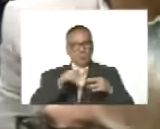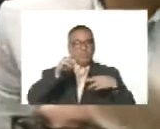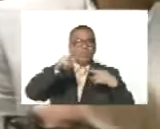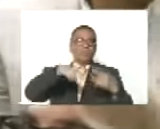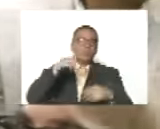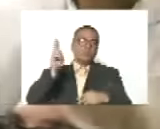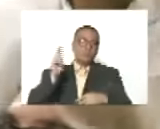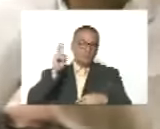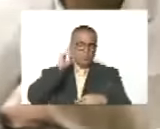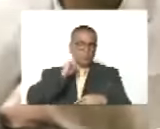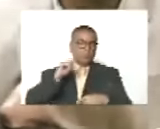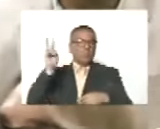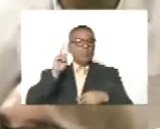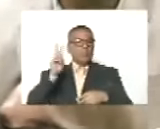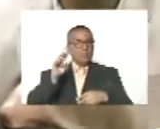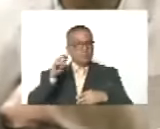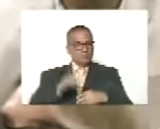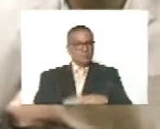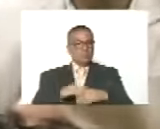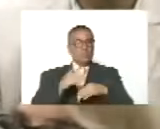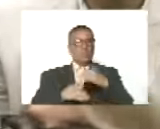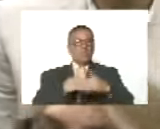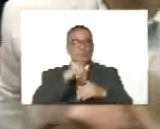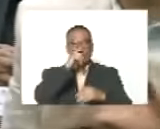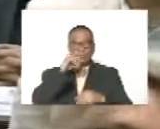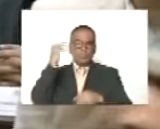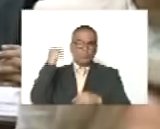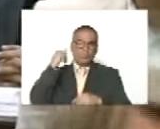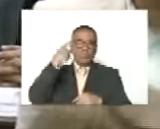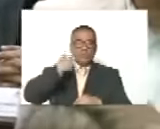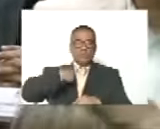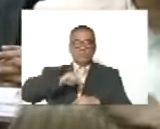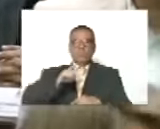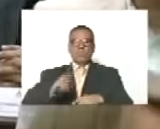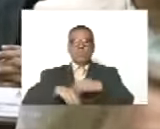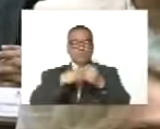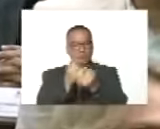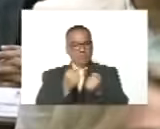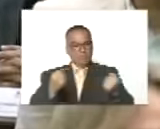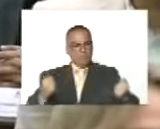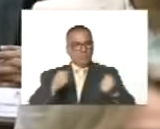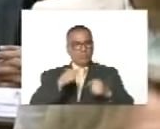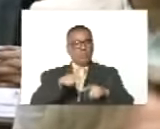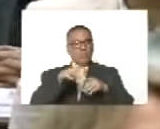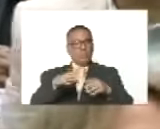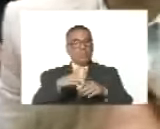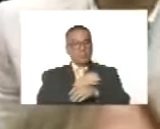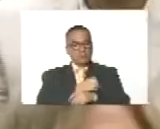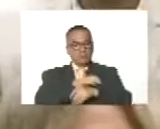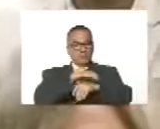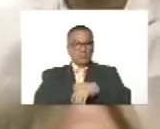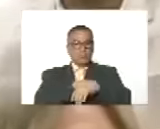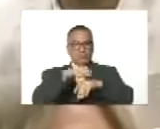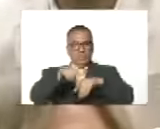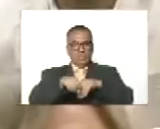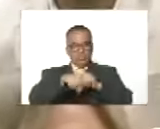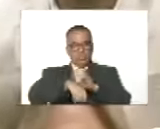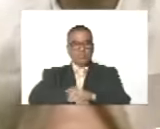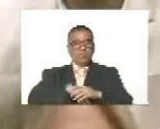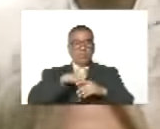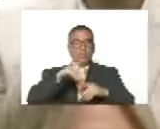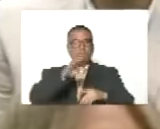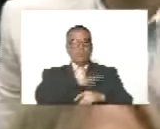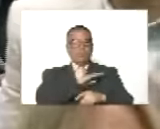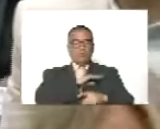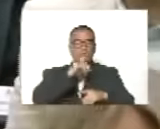republicana venezolana y de la contemporánea, en que nos hemos amarrado el tobillo de la sociedad a la